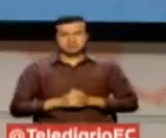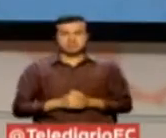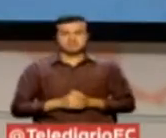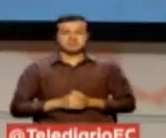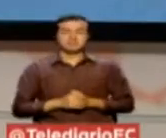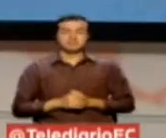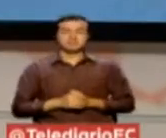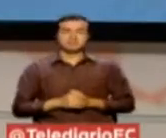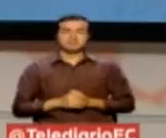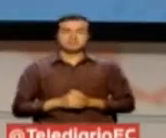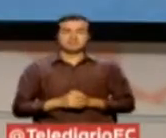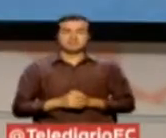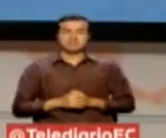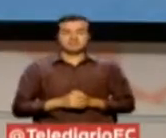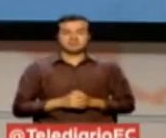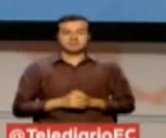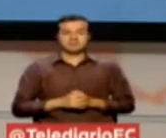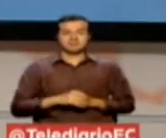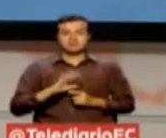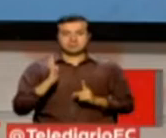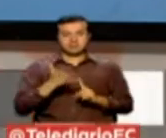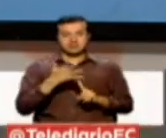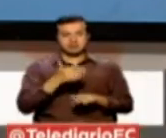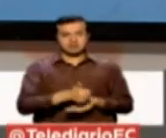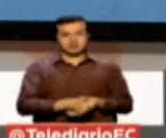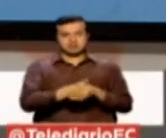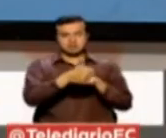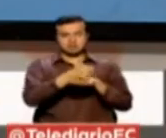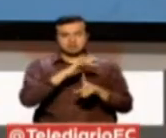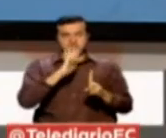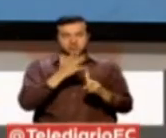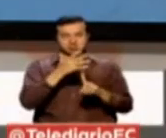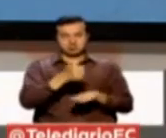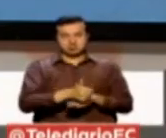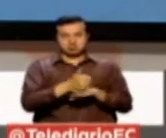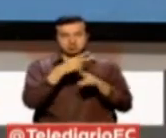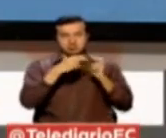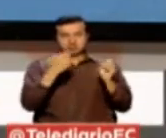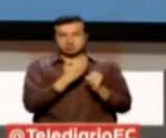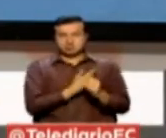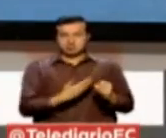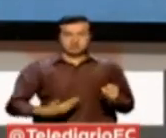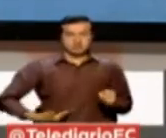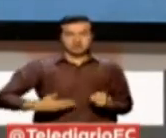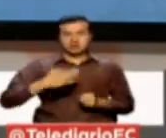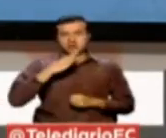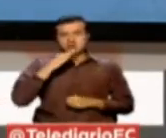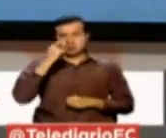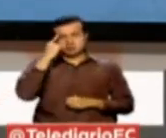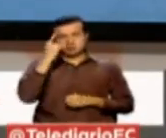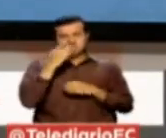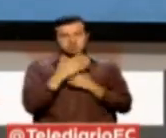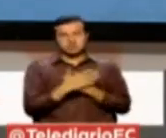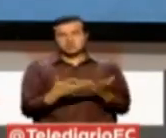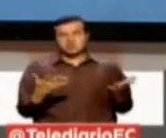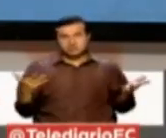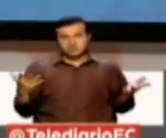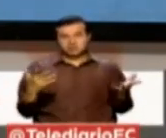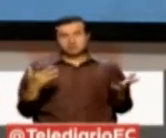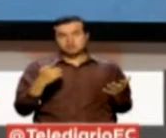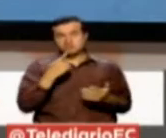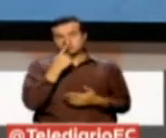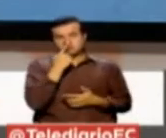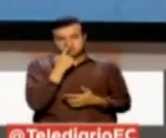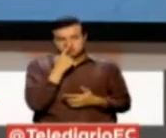Bueno, este llamado quinto poder por el expresidente Correa tuvo una buena